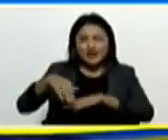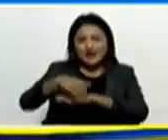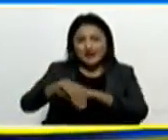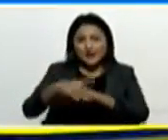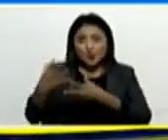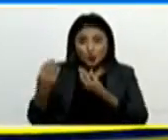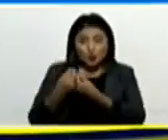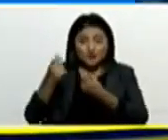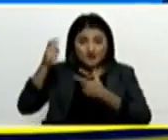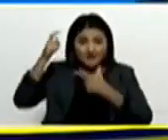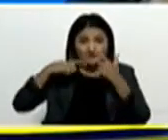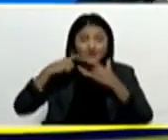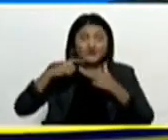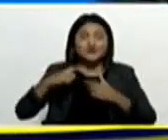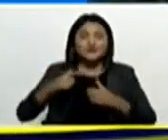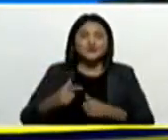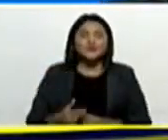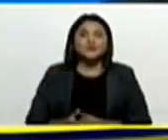que